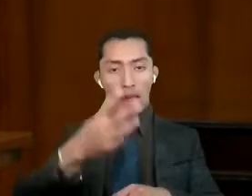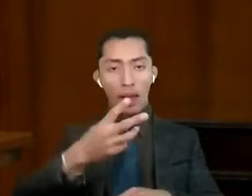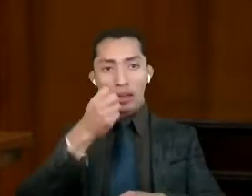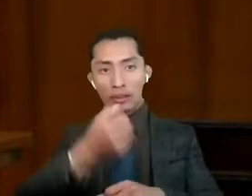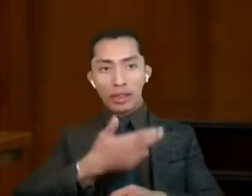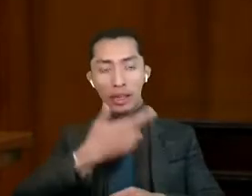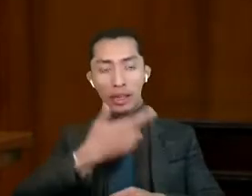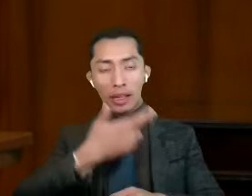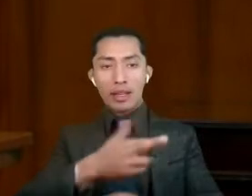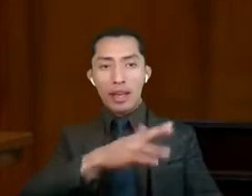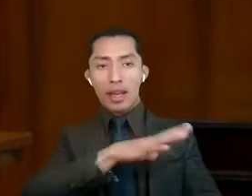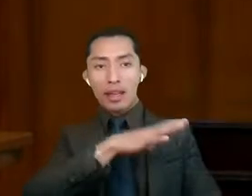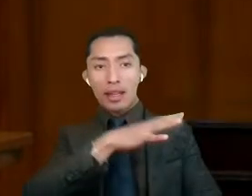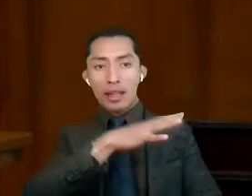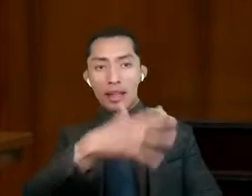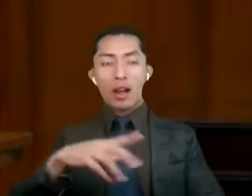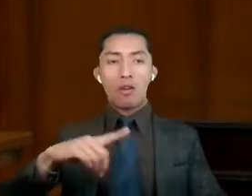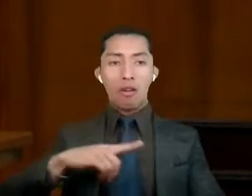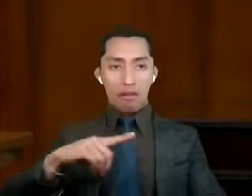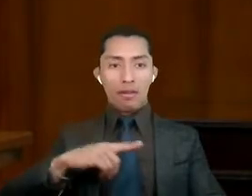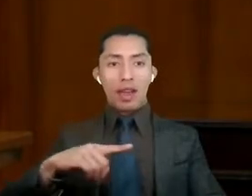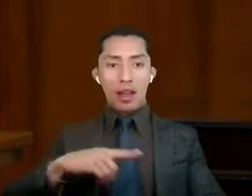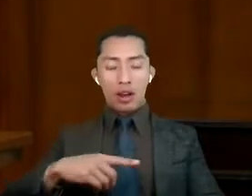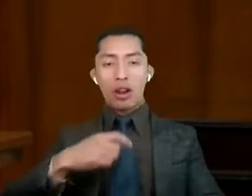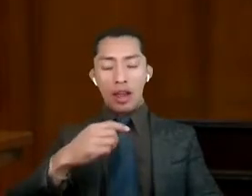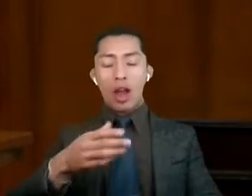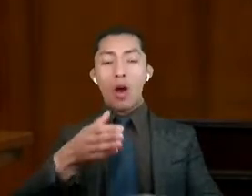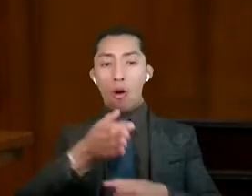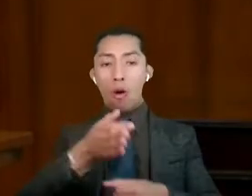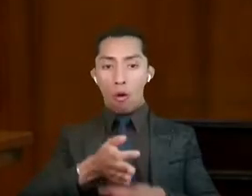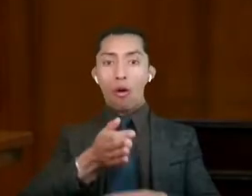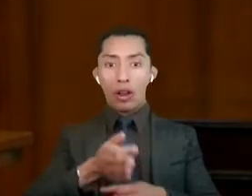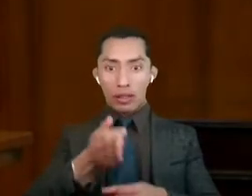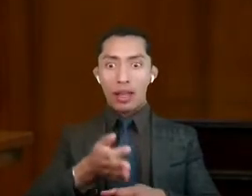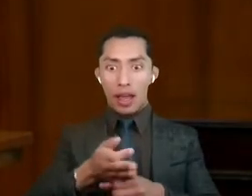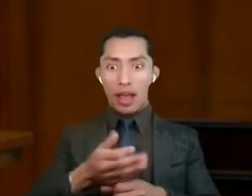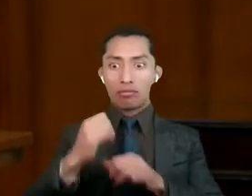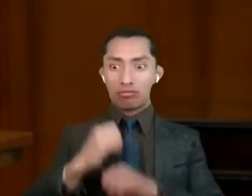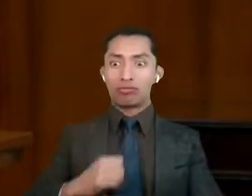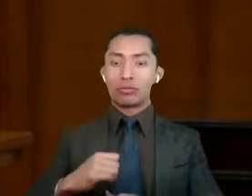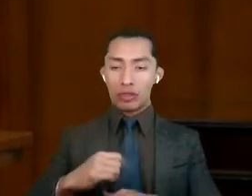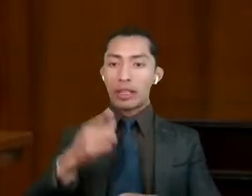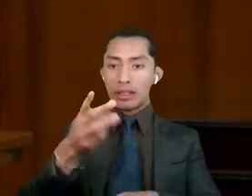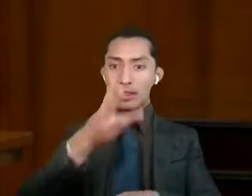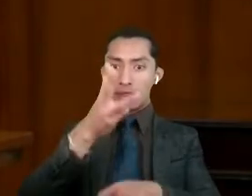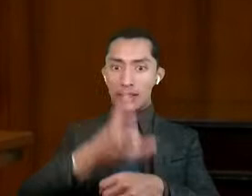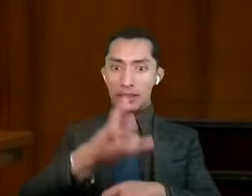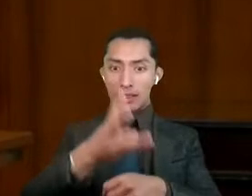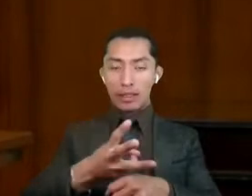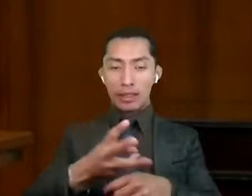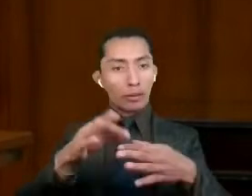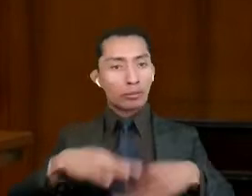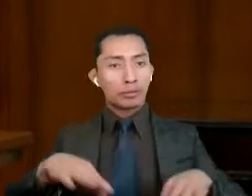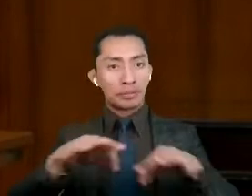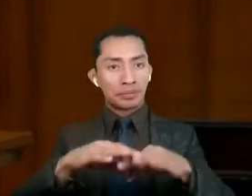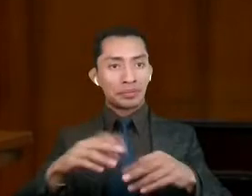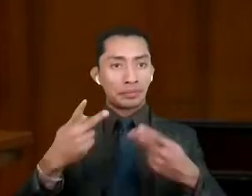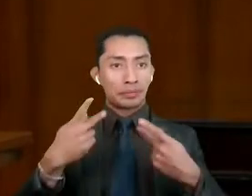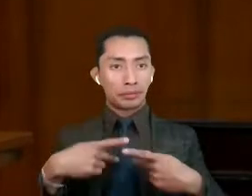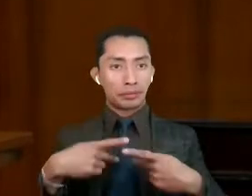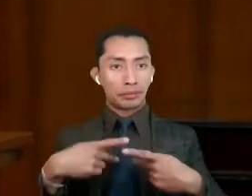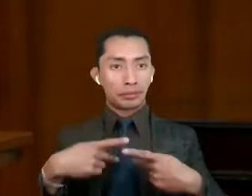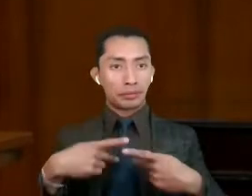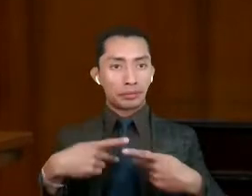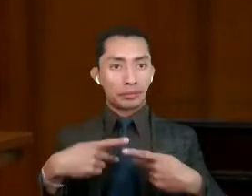General de Gobierno en el Estado, en esta administración. Situación que no es cosa menor por